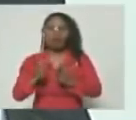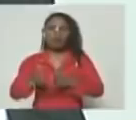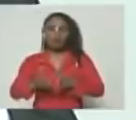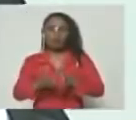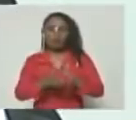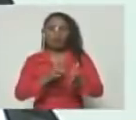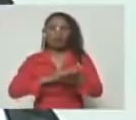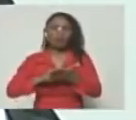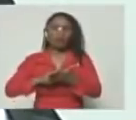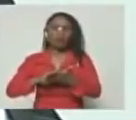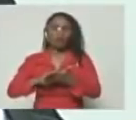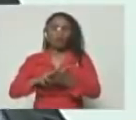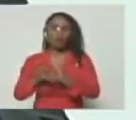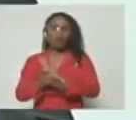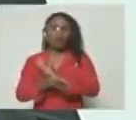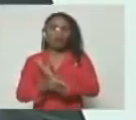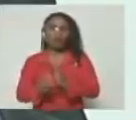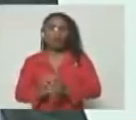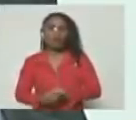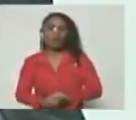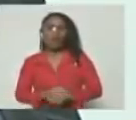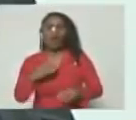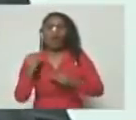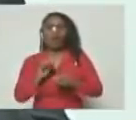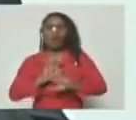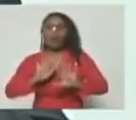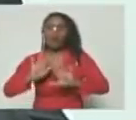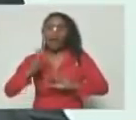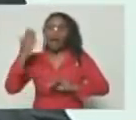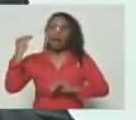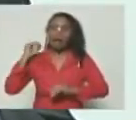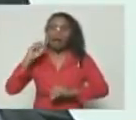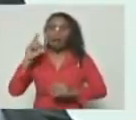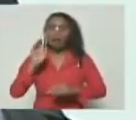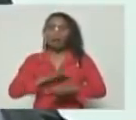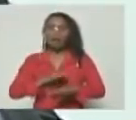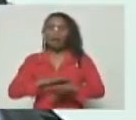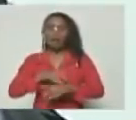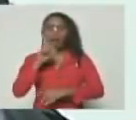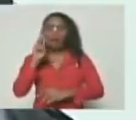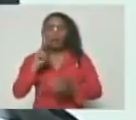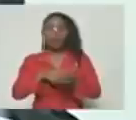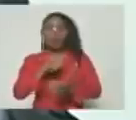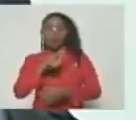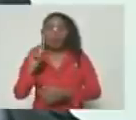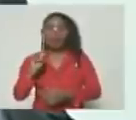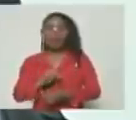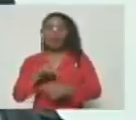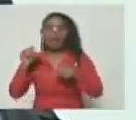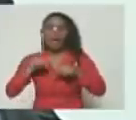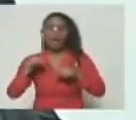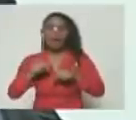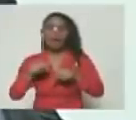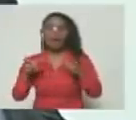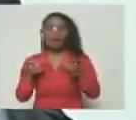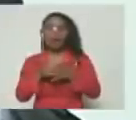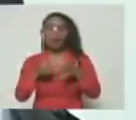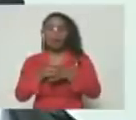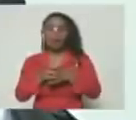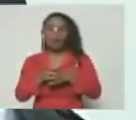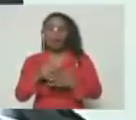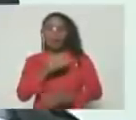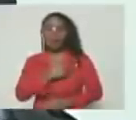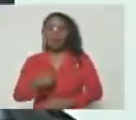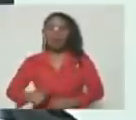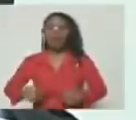vamos a solucionar como ya pasó en el 2018, en el 2020. Aquí hay factores, presidente, y